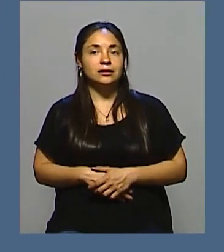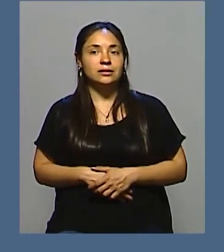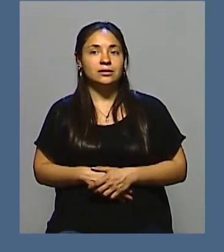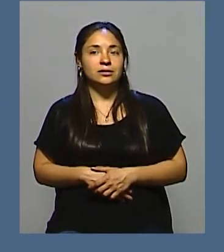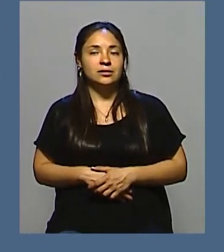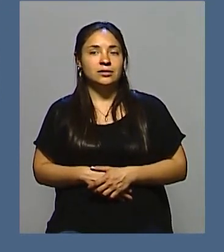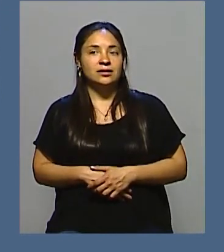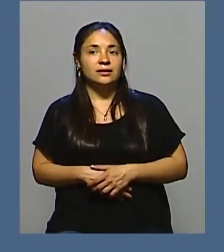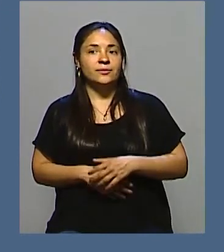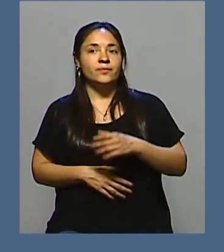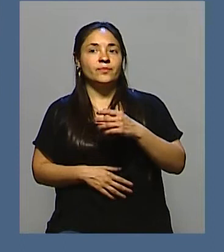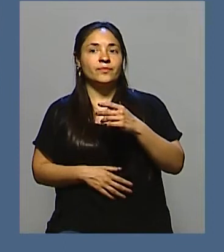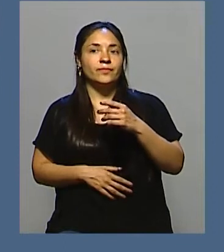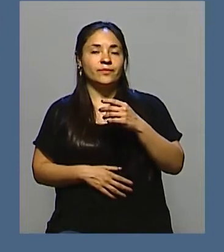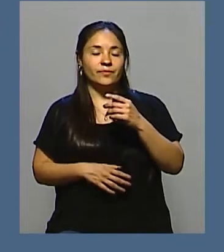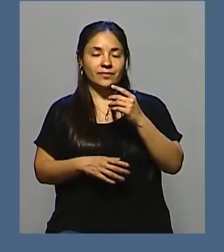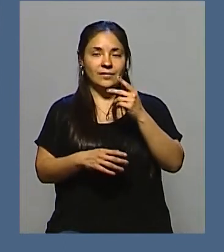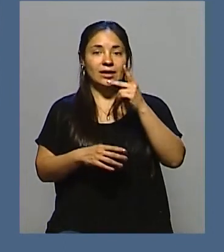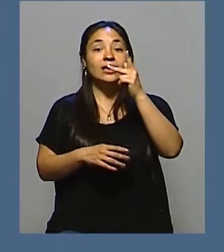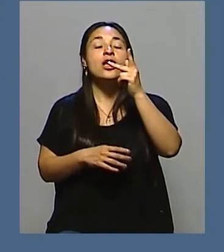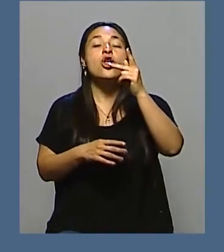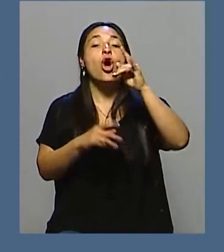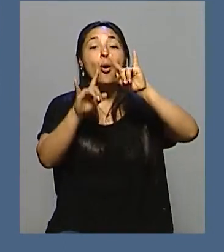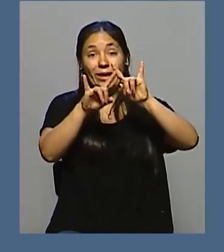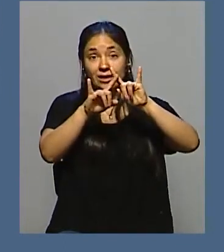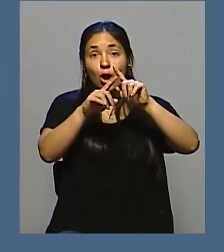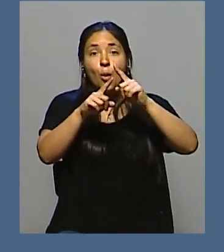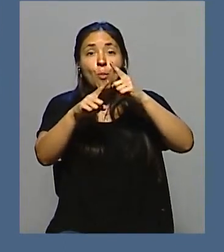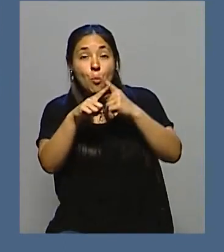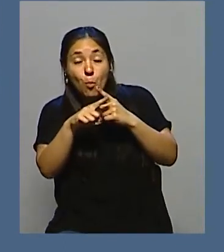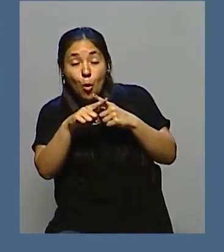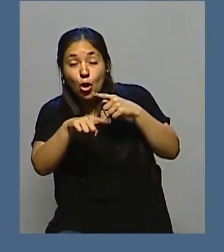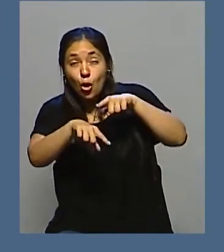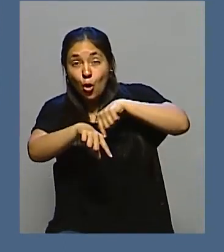kilowatt por hora de gas